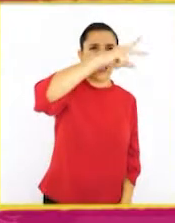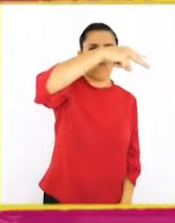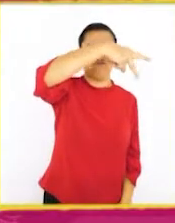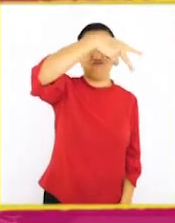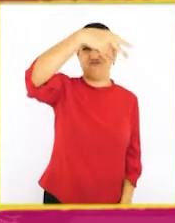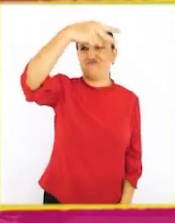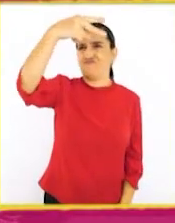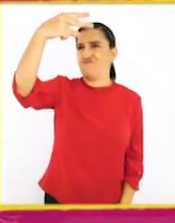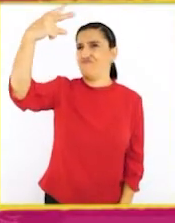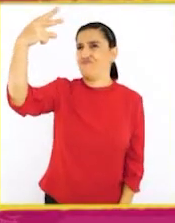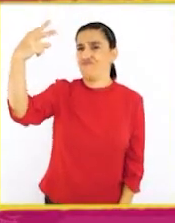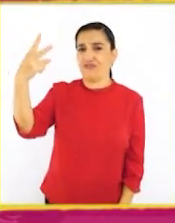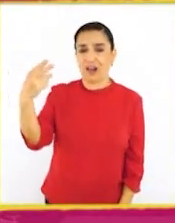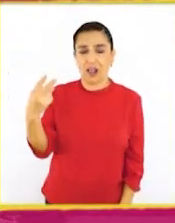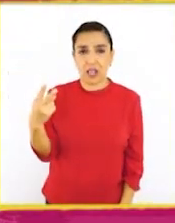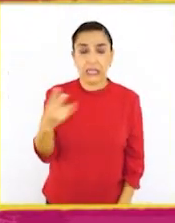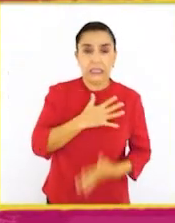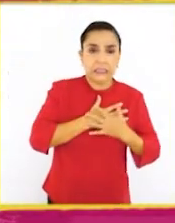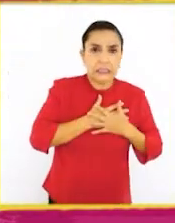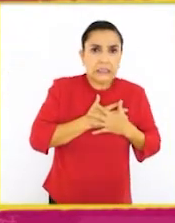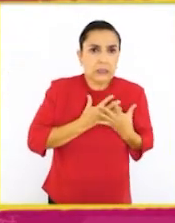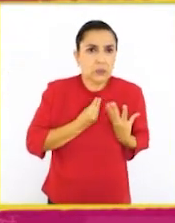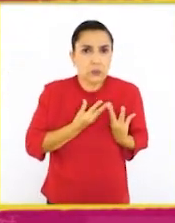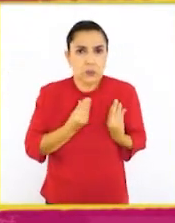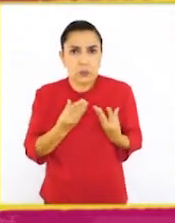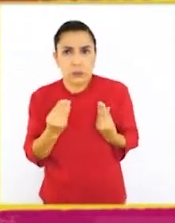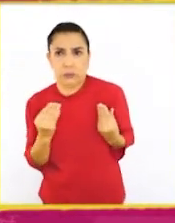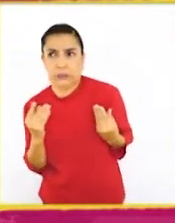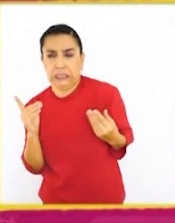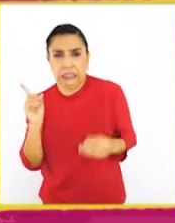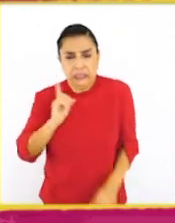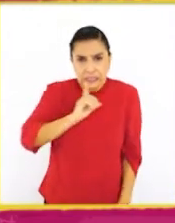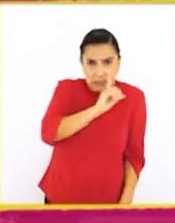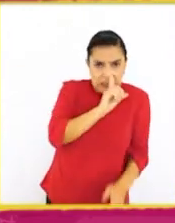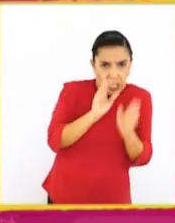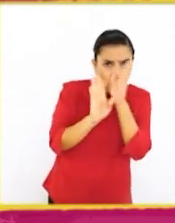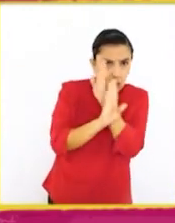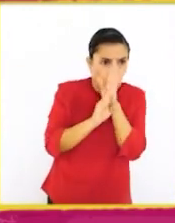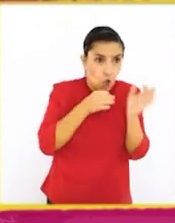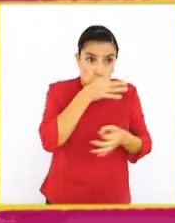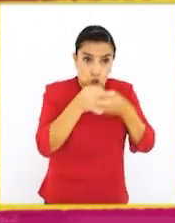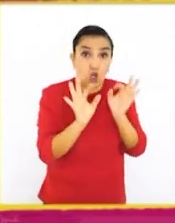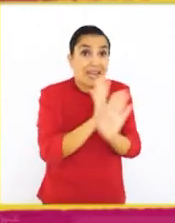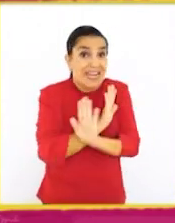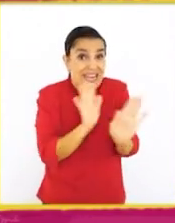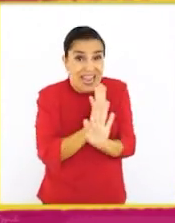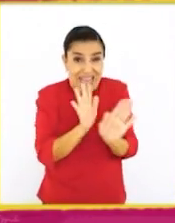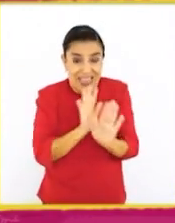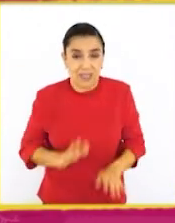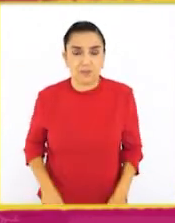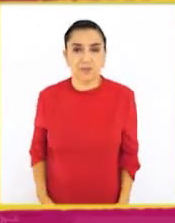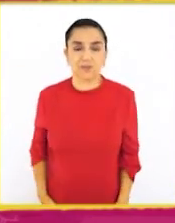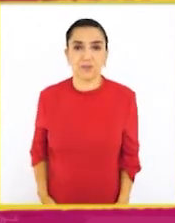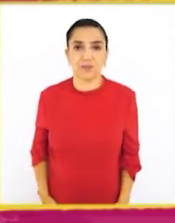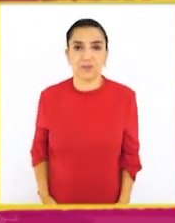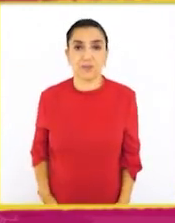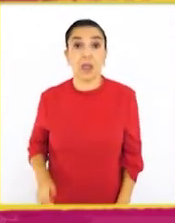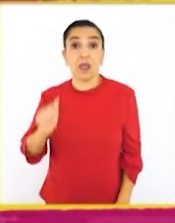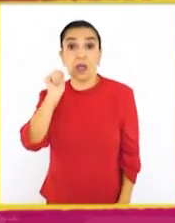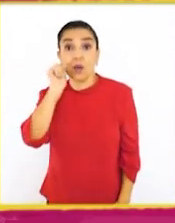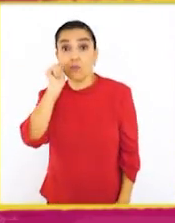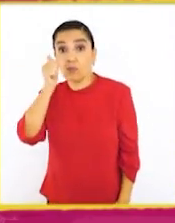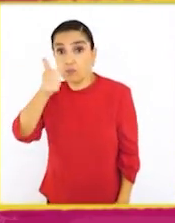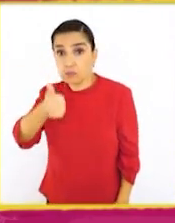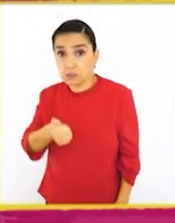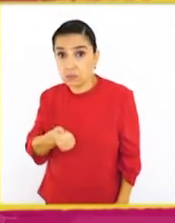estrella de fuego con una cola larga. Se asustó mucho y se fue a esconder sin contarle a nadie lo que había visto. Al